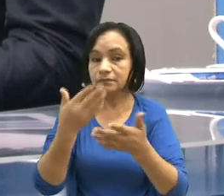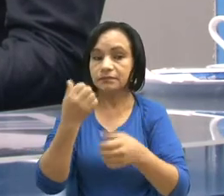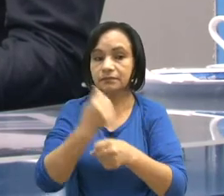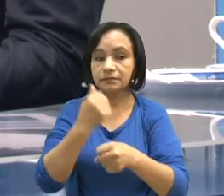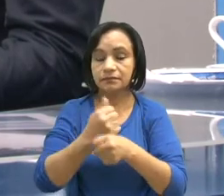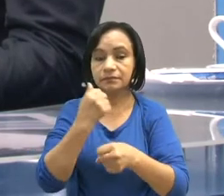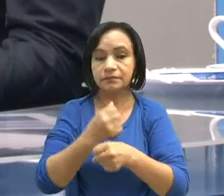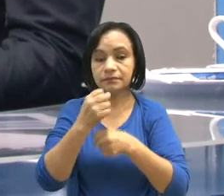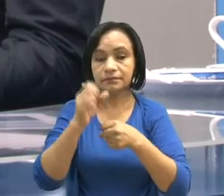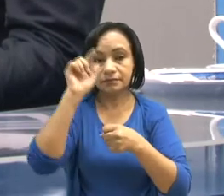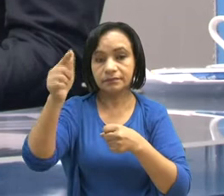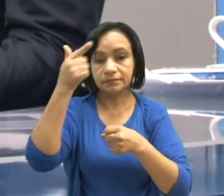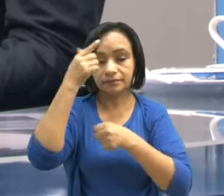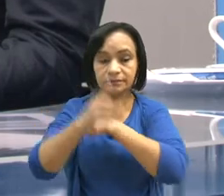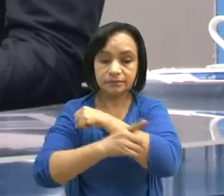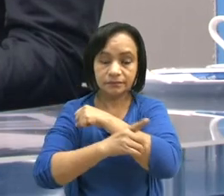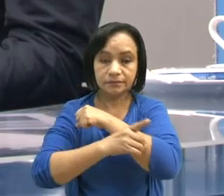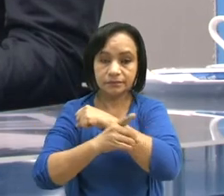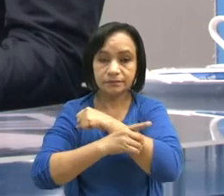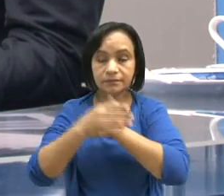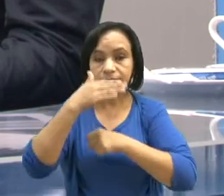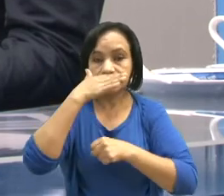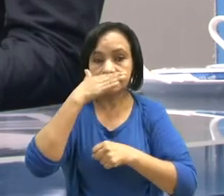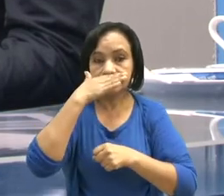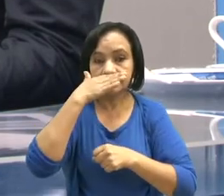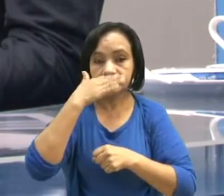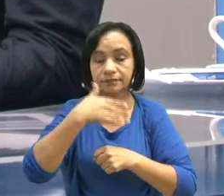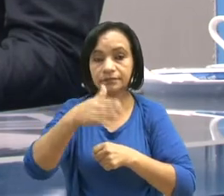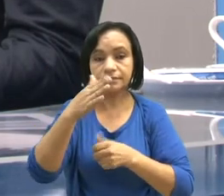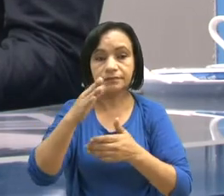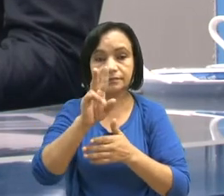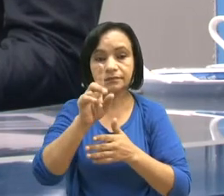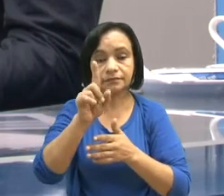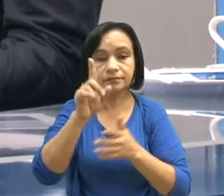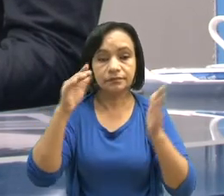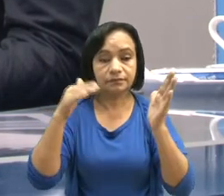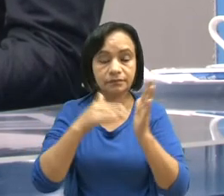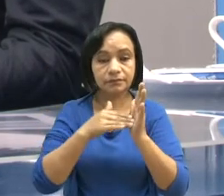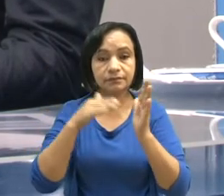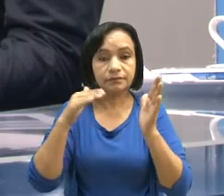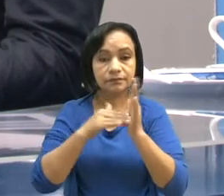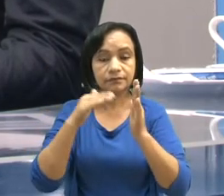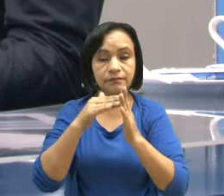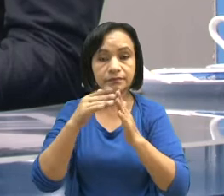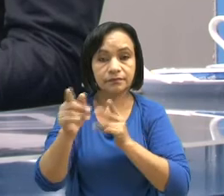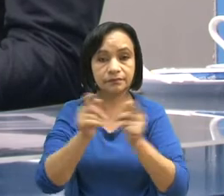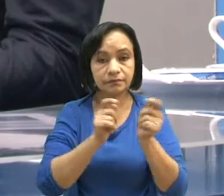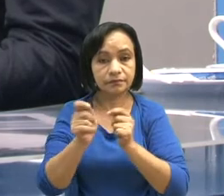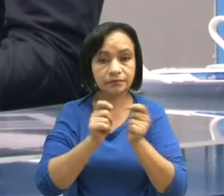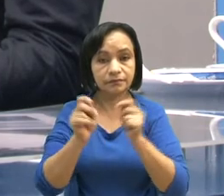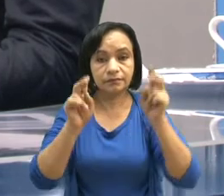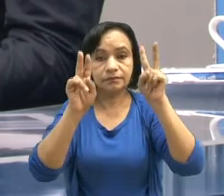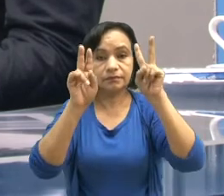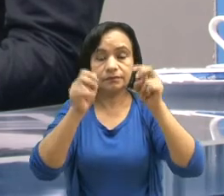este periodo de gobierno del comandante Daniel y el Frente Sandinista se van acumulando casi unos 1.000 millones de dólares, ¿verdad? En el